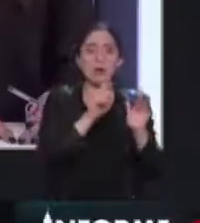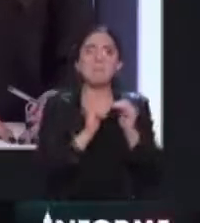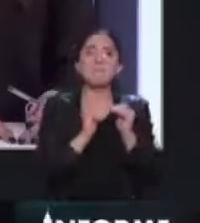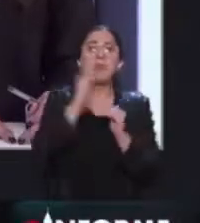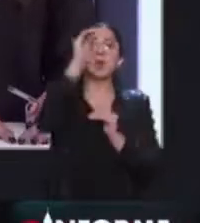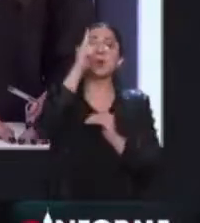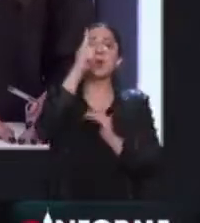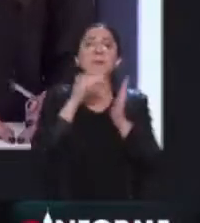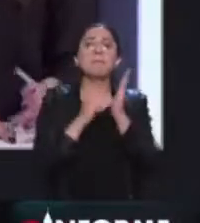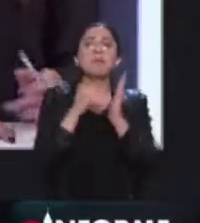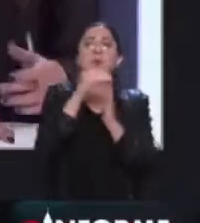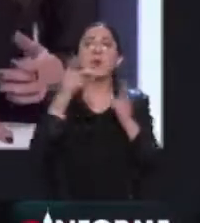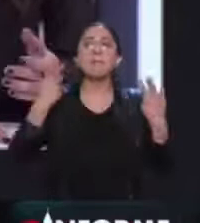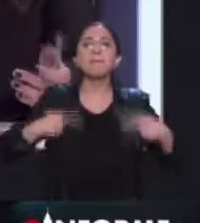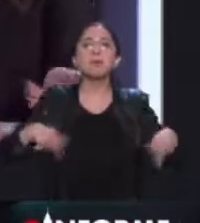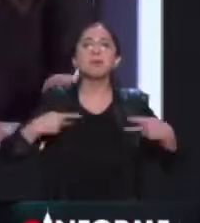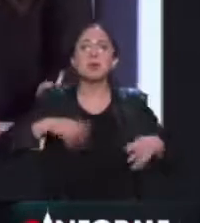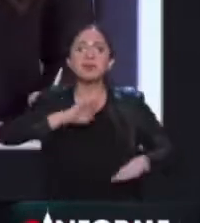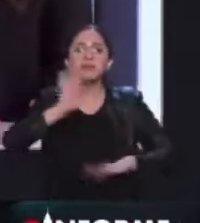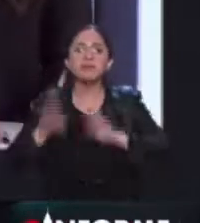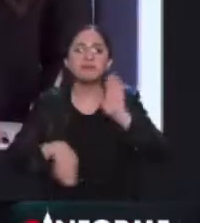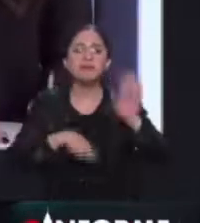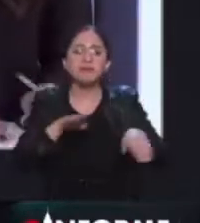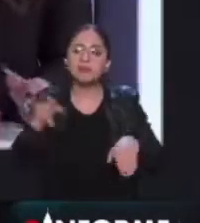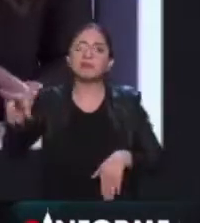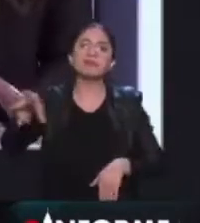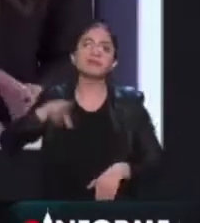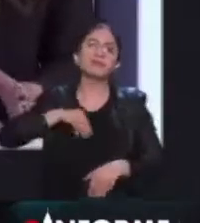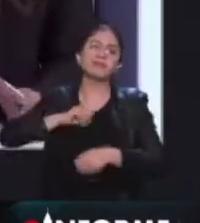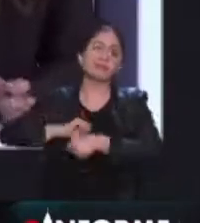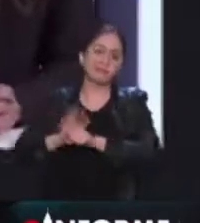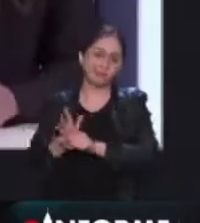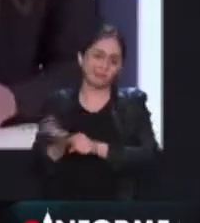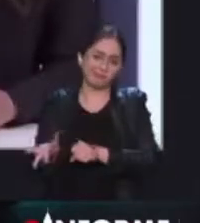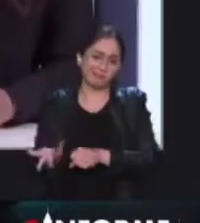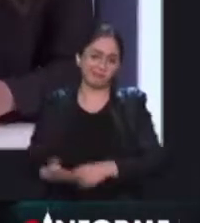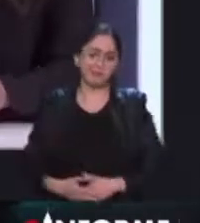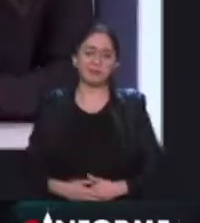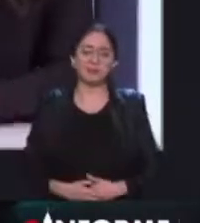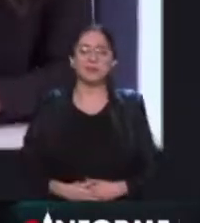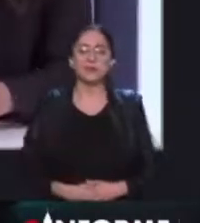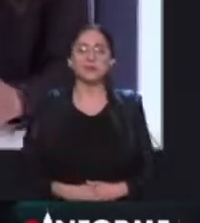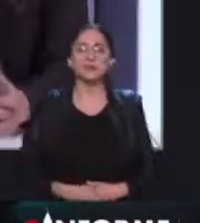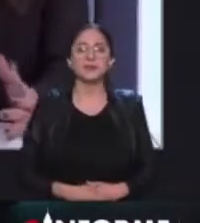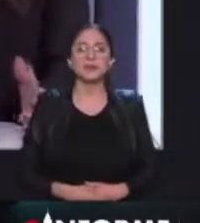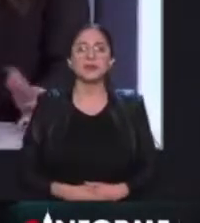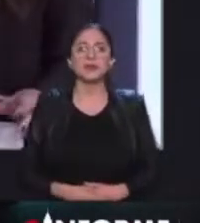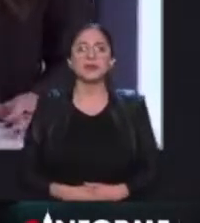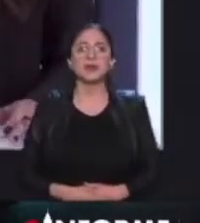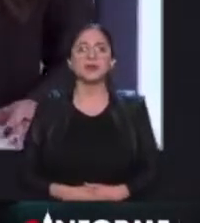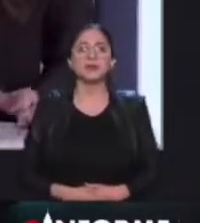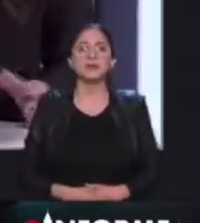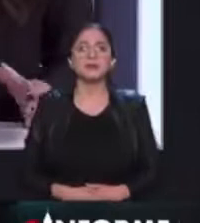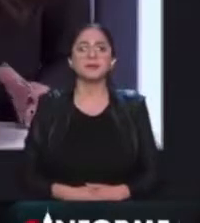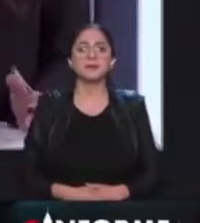defunciones. Adelante, Azul. Y digamos que, así como el INEGI, supongo que otros,